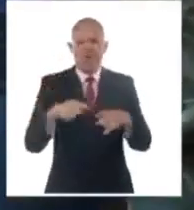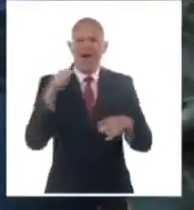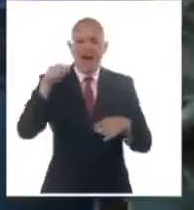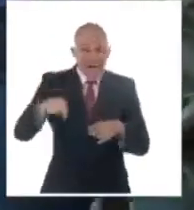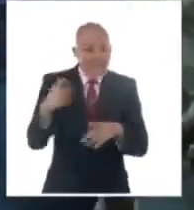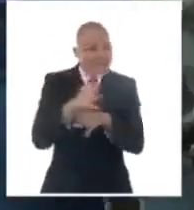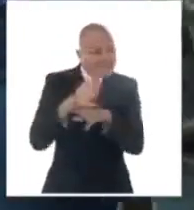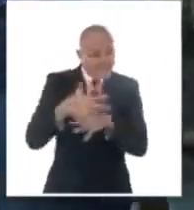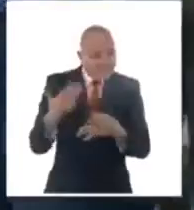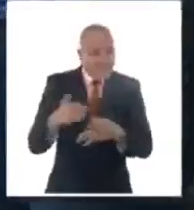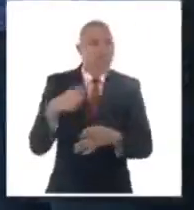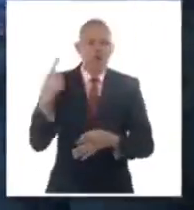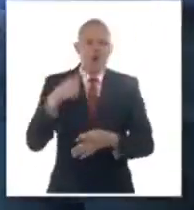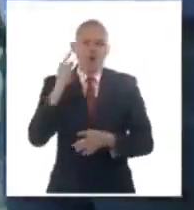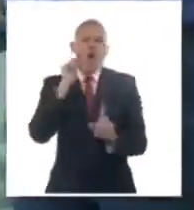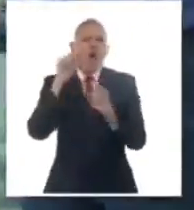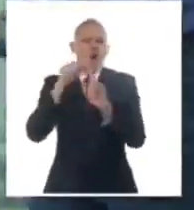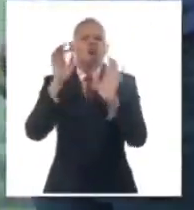de Cuba.